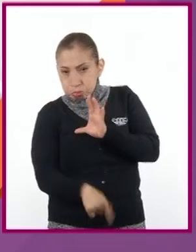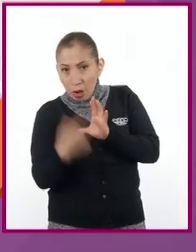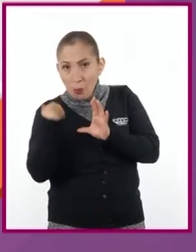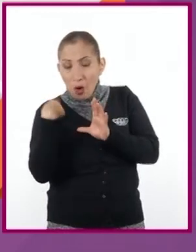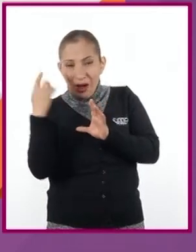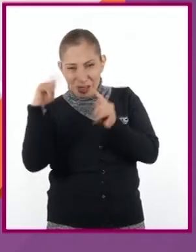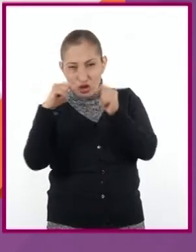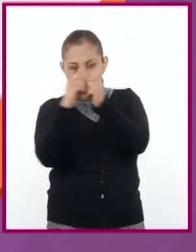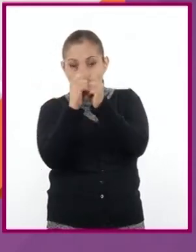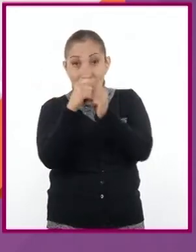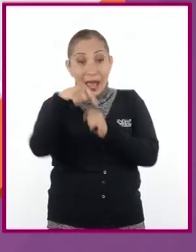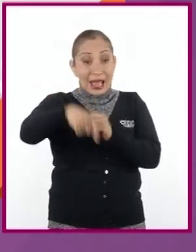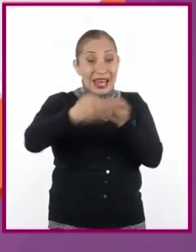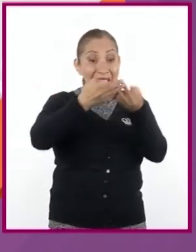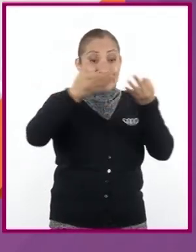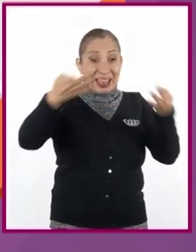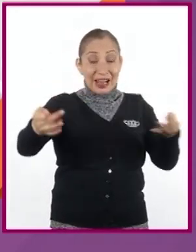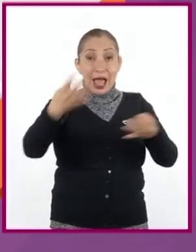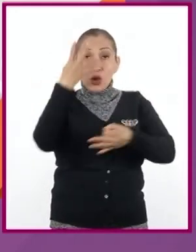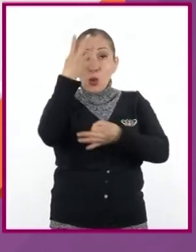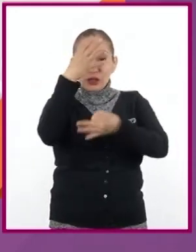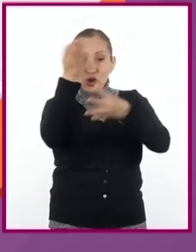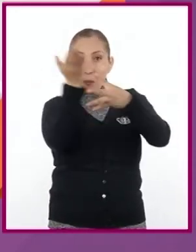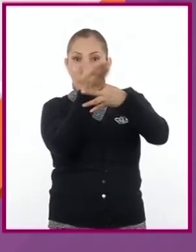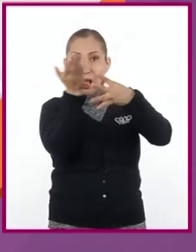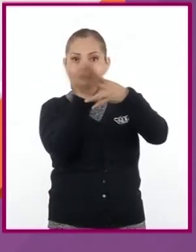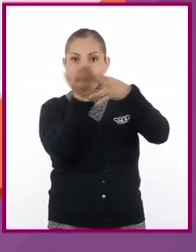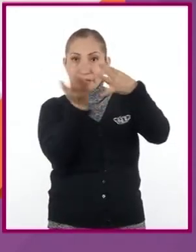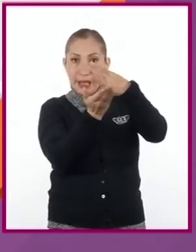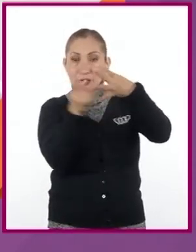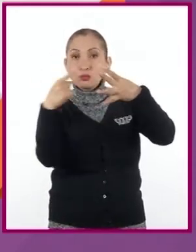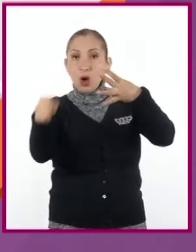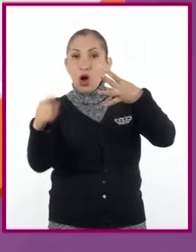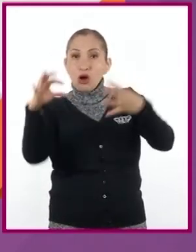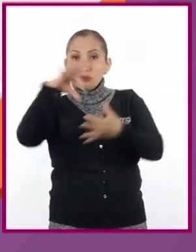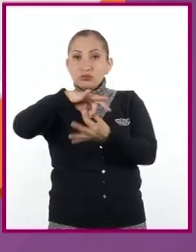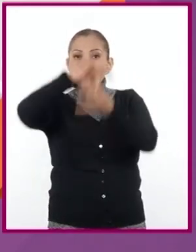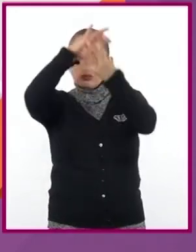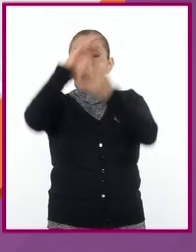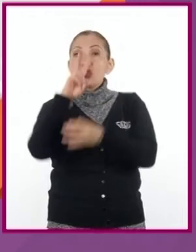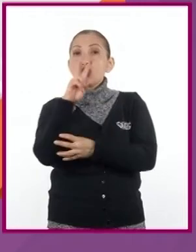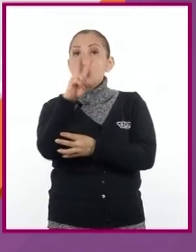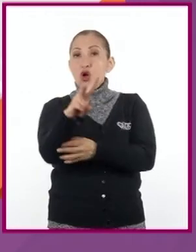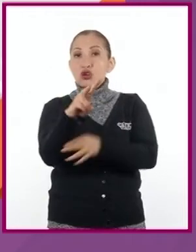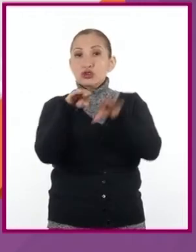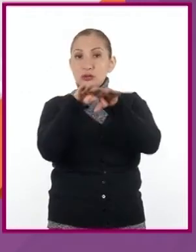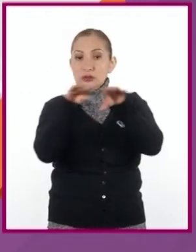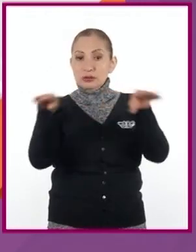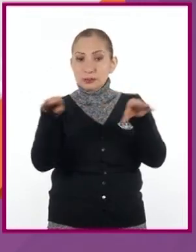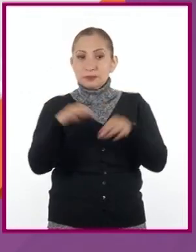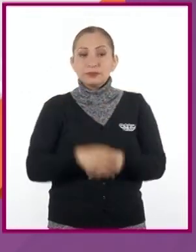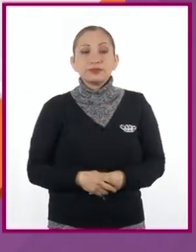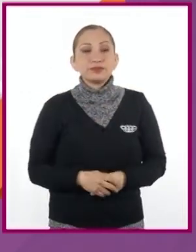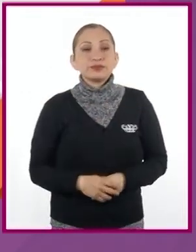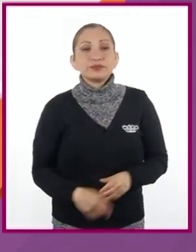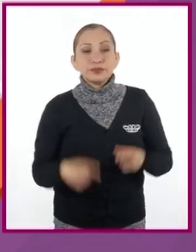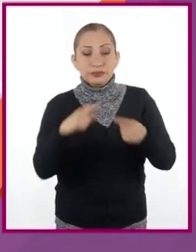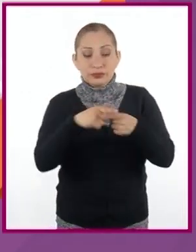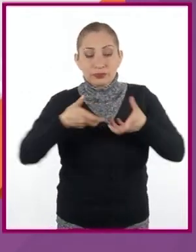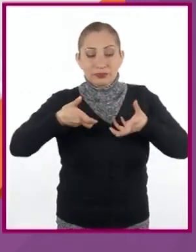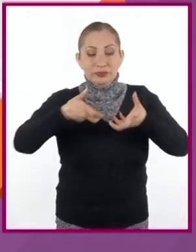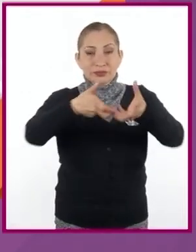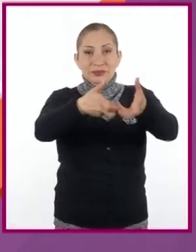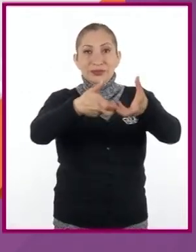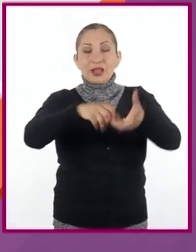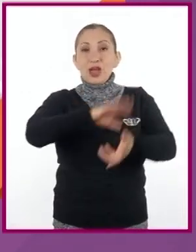terrestre, estaba dividido en 4 sectores por la intersección de 2 ejes principales: la Calzada de